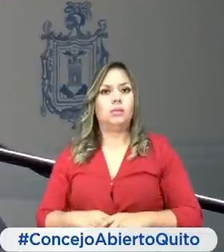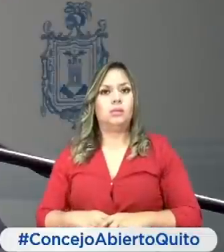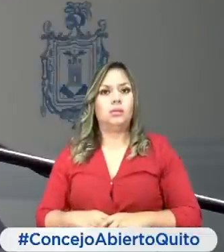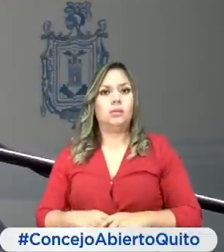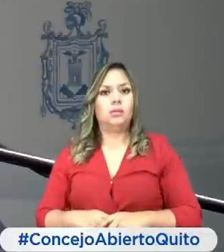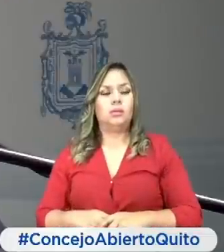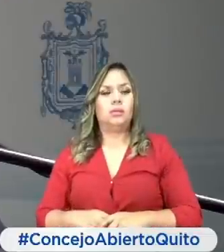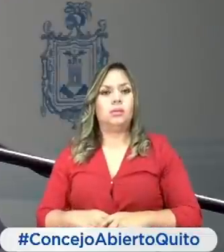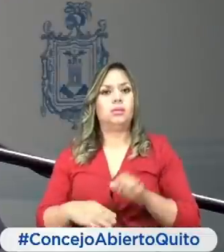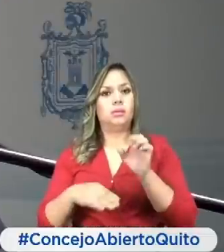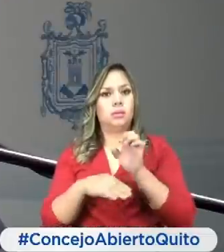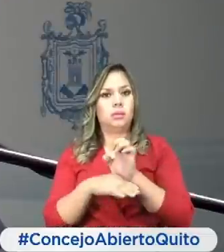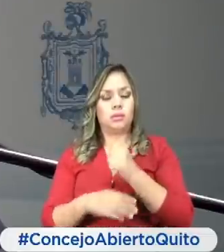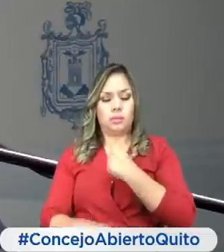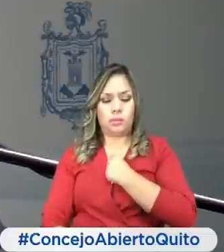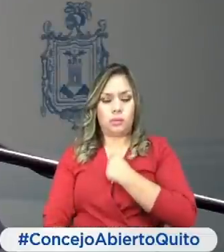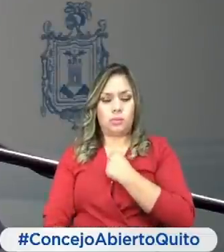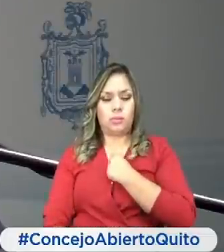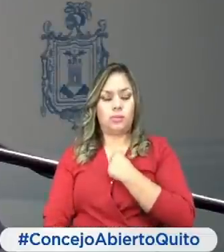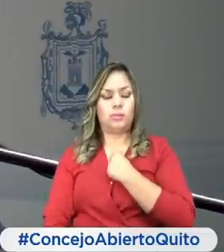como patria.